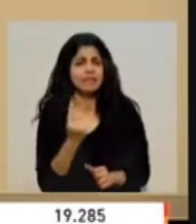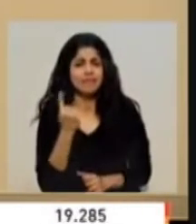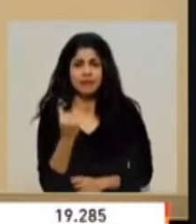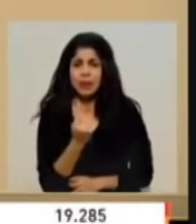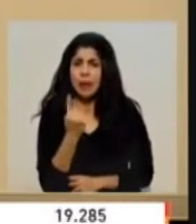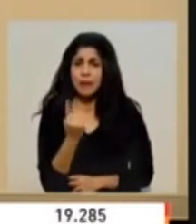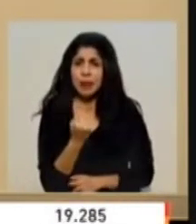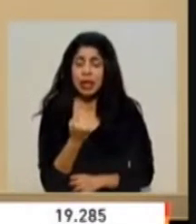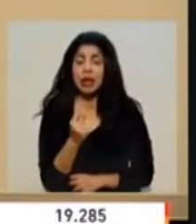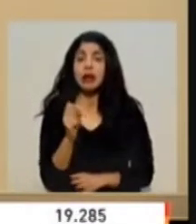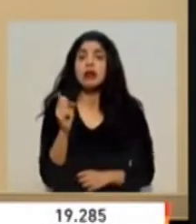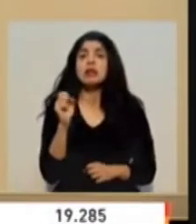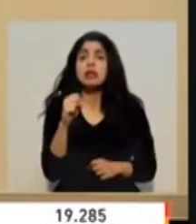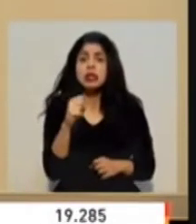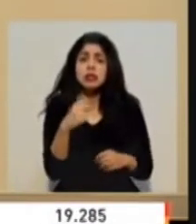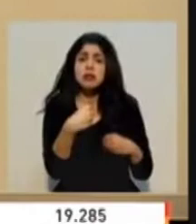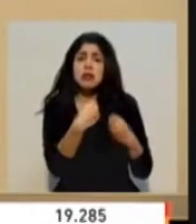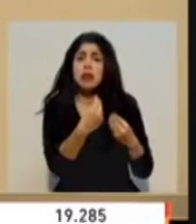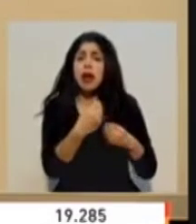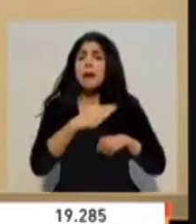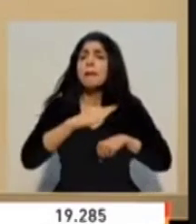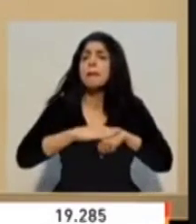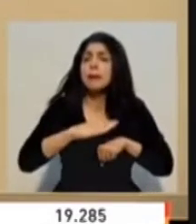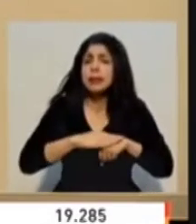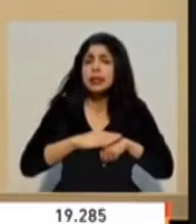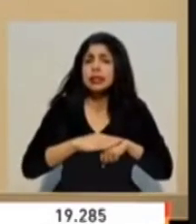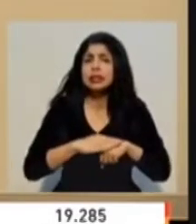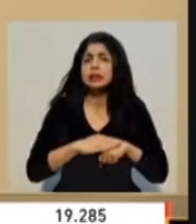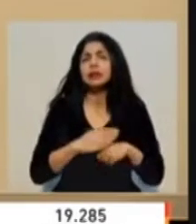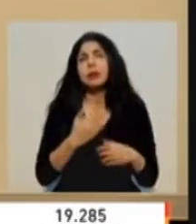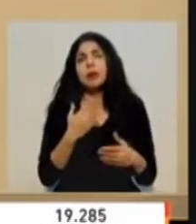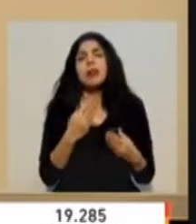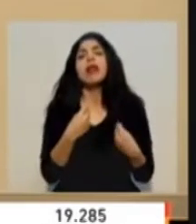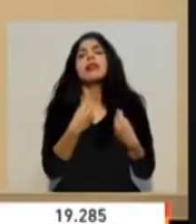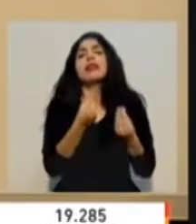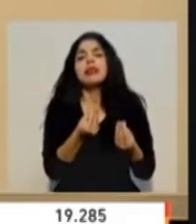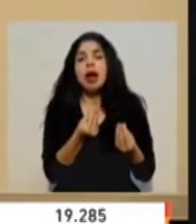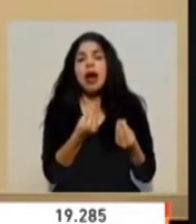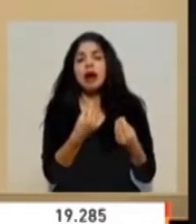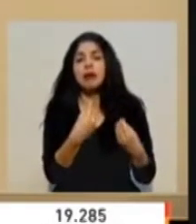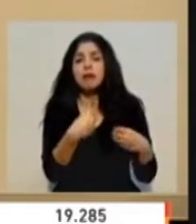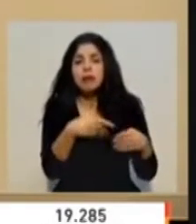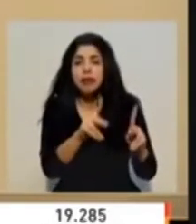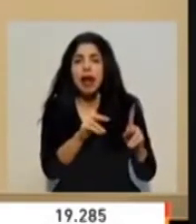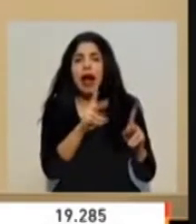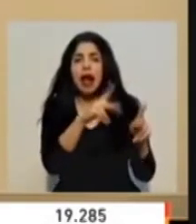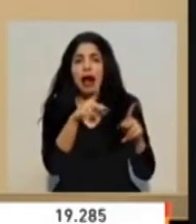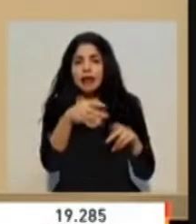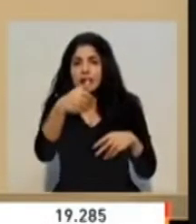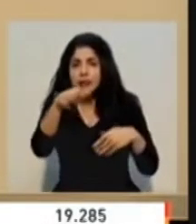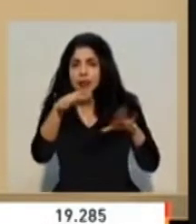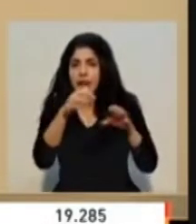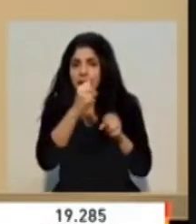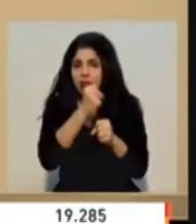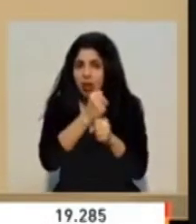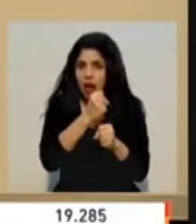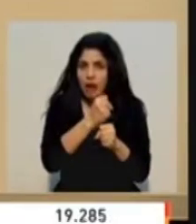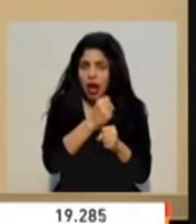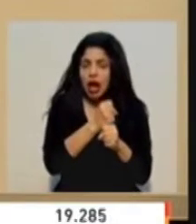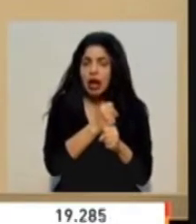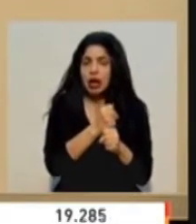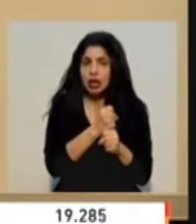estamos permitiendo, más bien dejando que la gente trabaje en